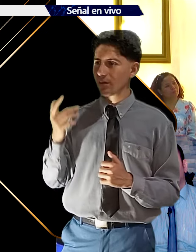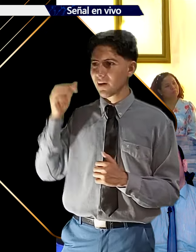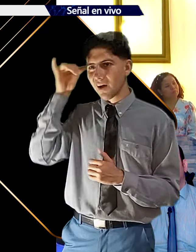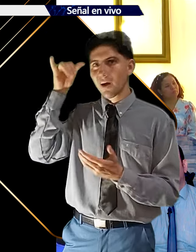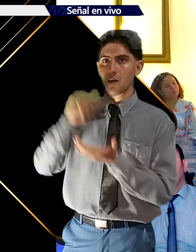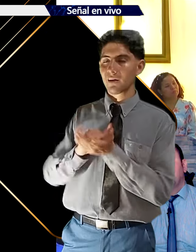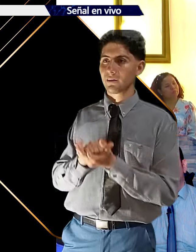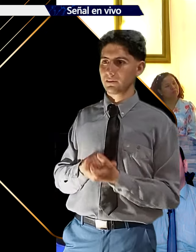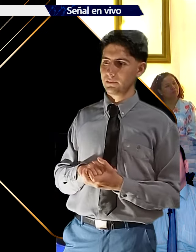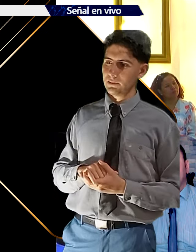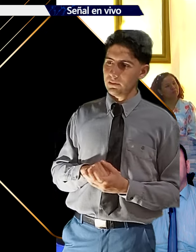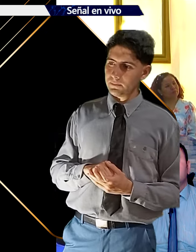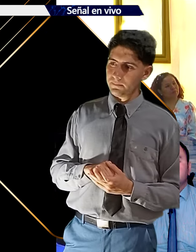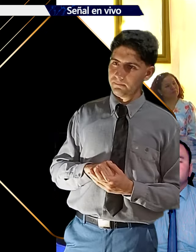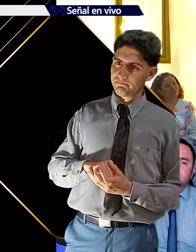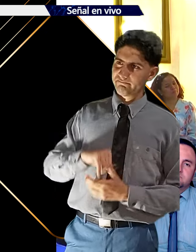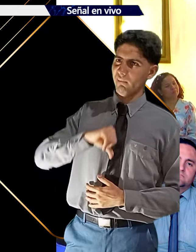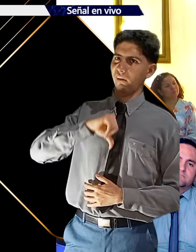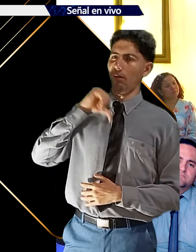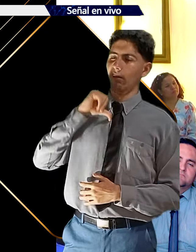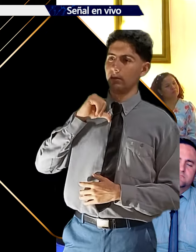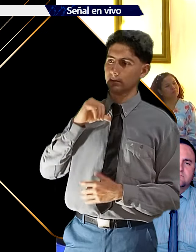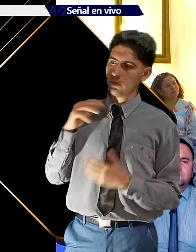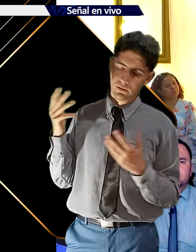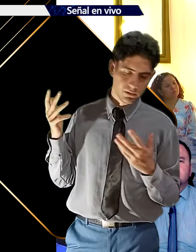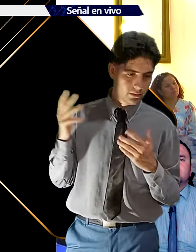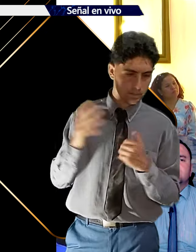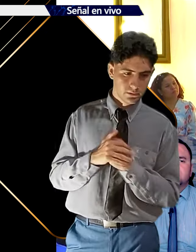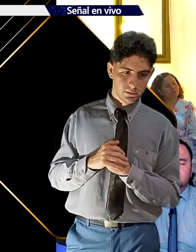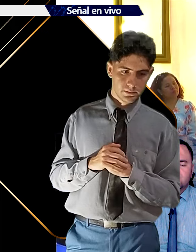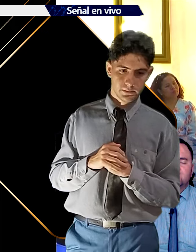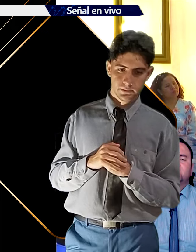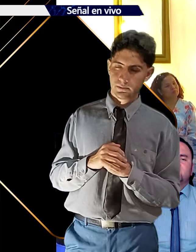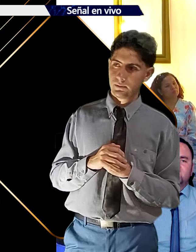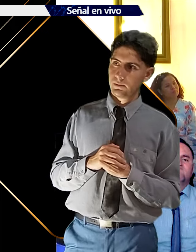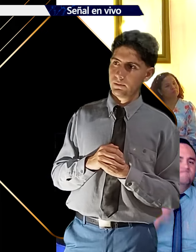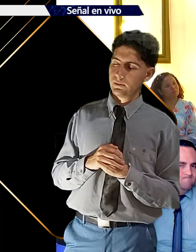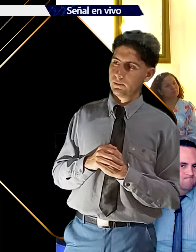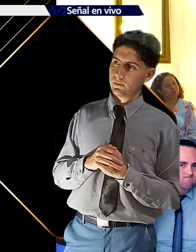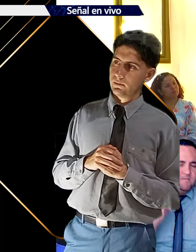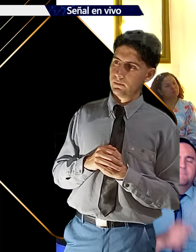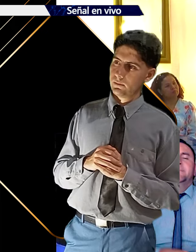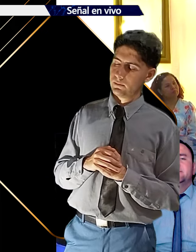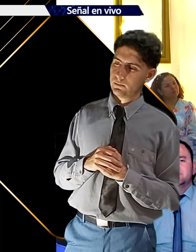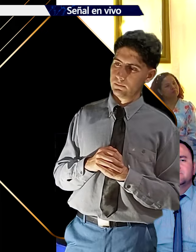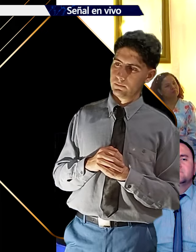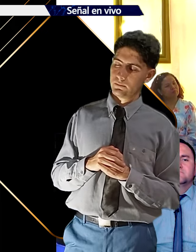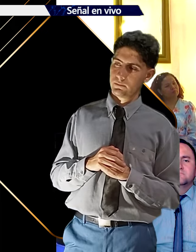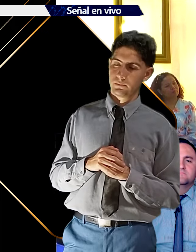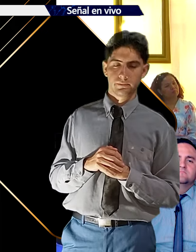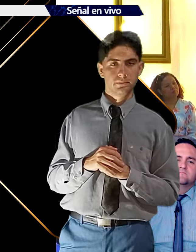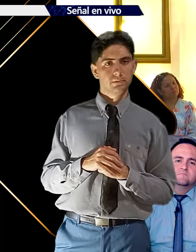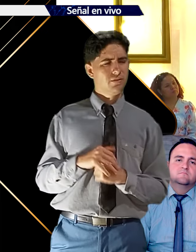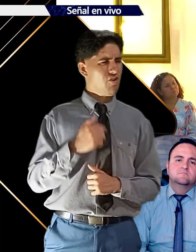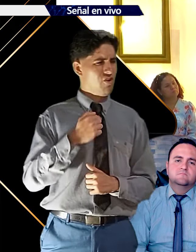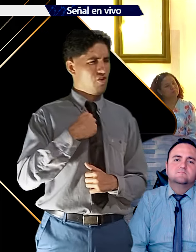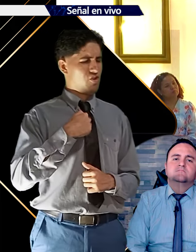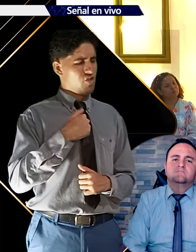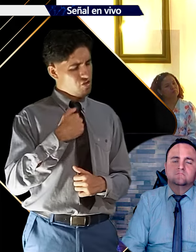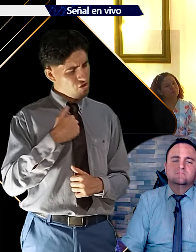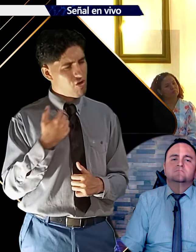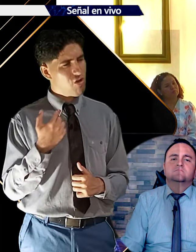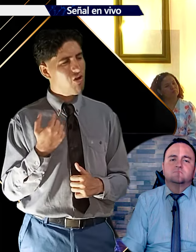para que salves al pueblo de Israel. Hijo, tú estuviste en este vientre porque Dios tiene un propósito contigo. Y los papás con